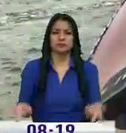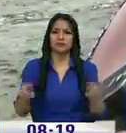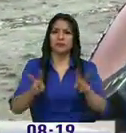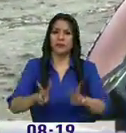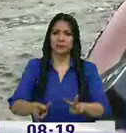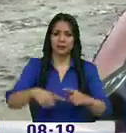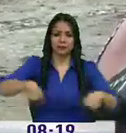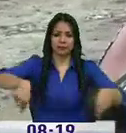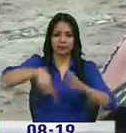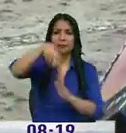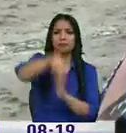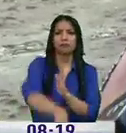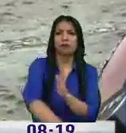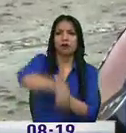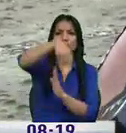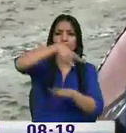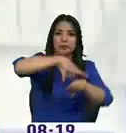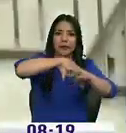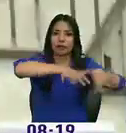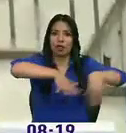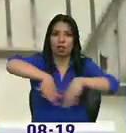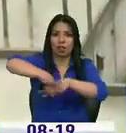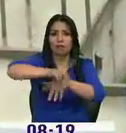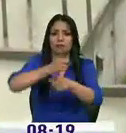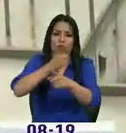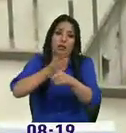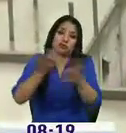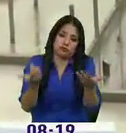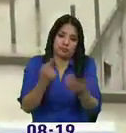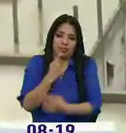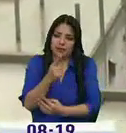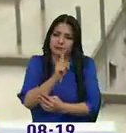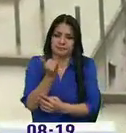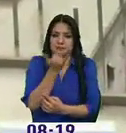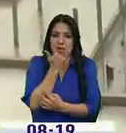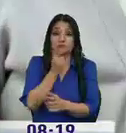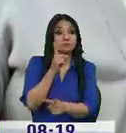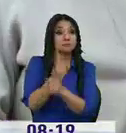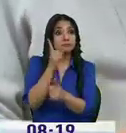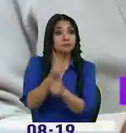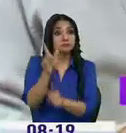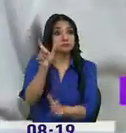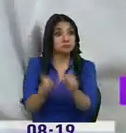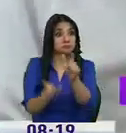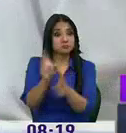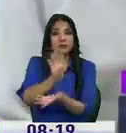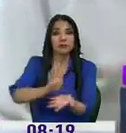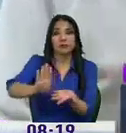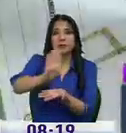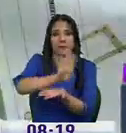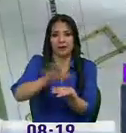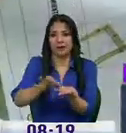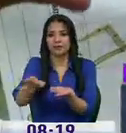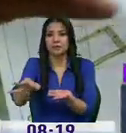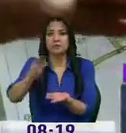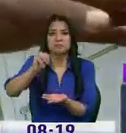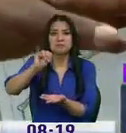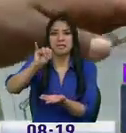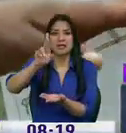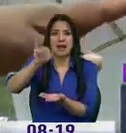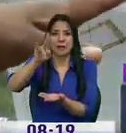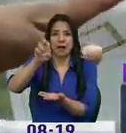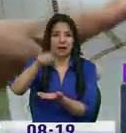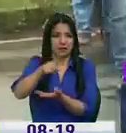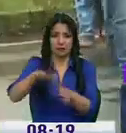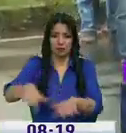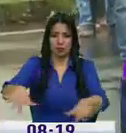pozos sépticos y por eso es lo que se mueve la tierra. Entre otras razones, es por esto que los moradores del barrio San Luis de Miravalle, ubicado sobre el lugar del